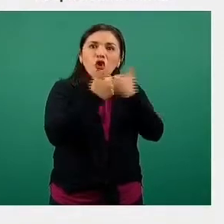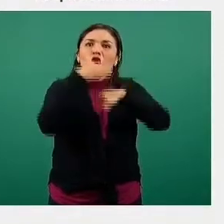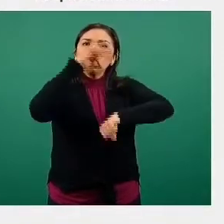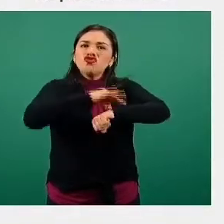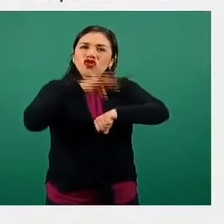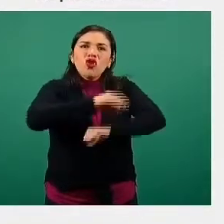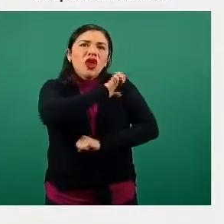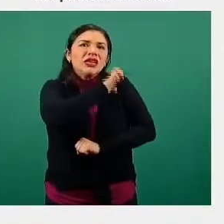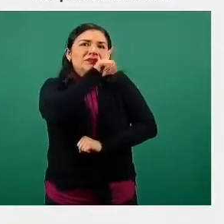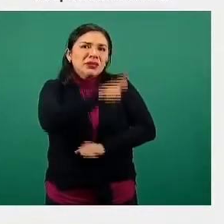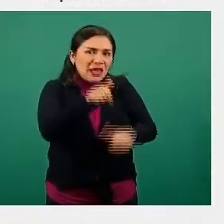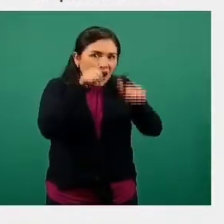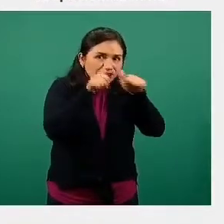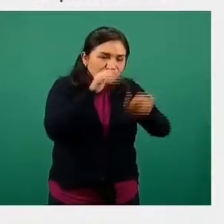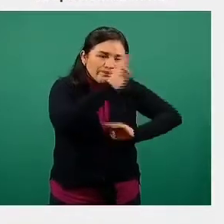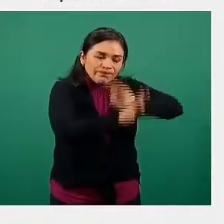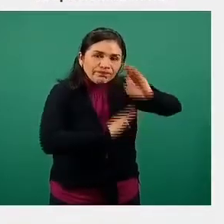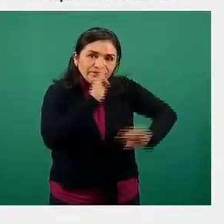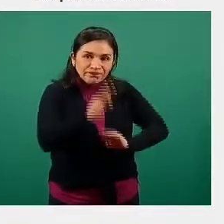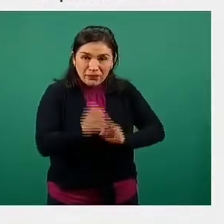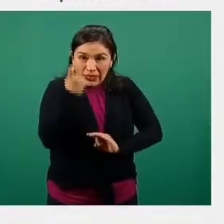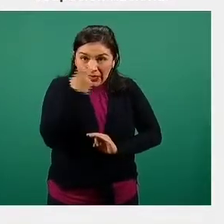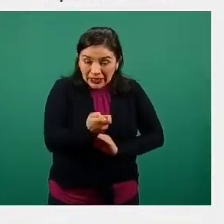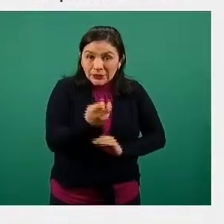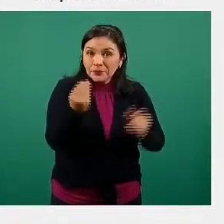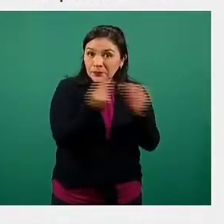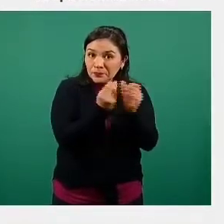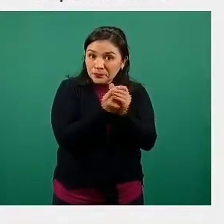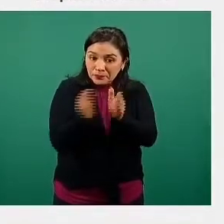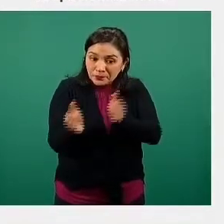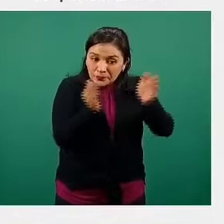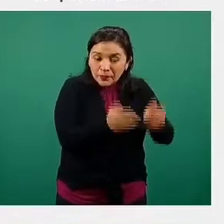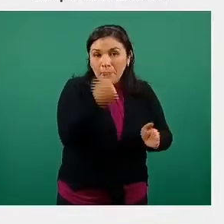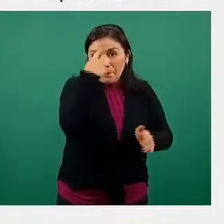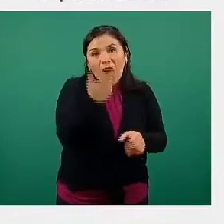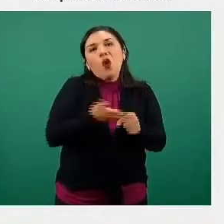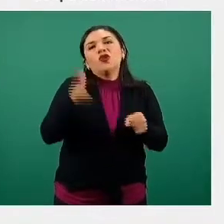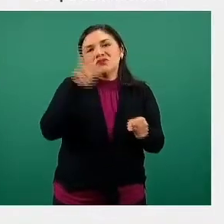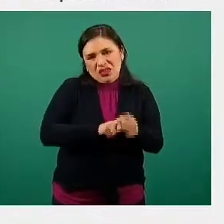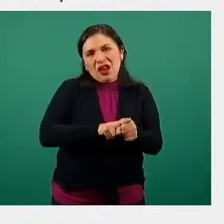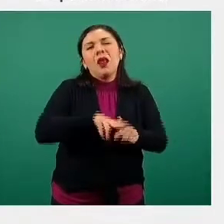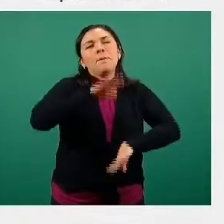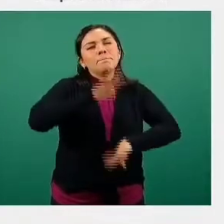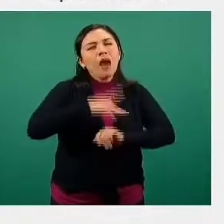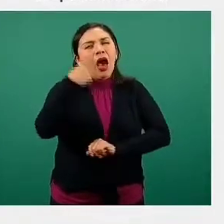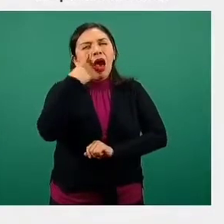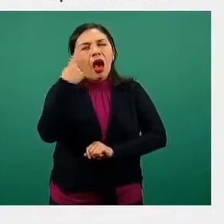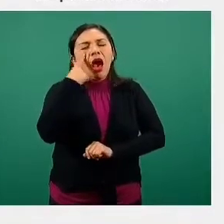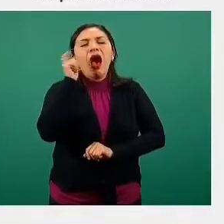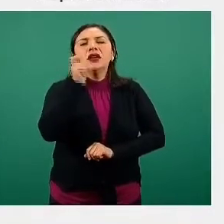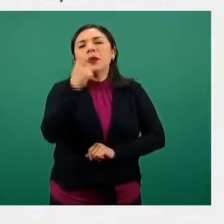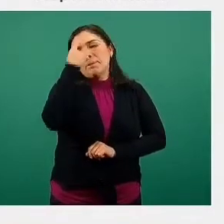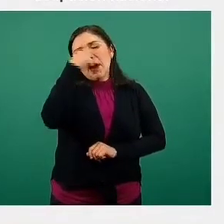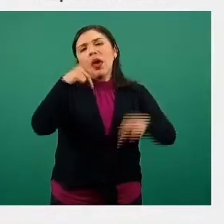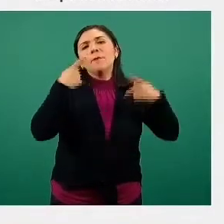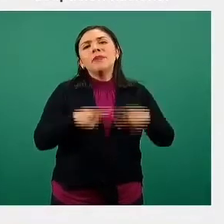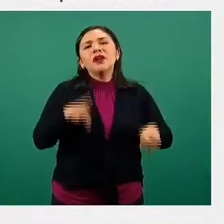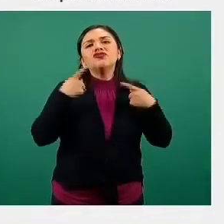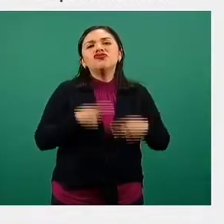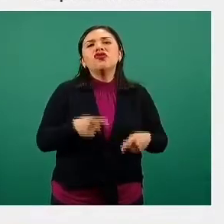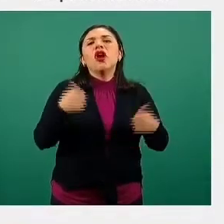seguimiento y una atención más especializada, en este caso en hospitales, sobre todo obviamente para